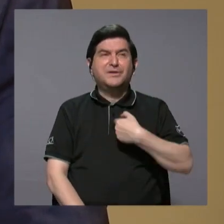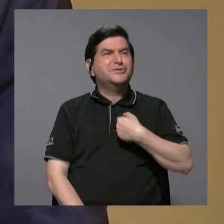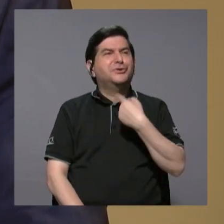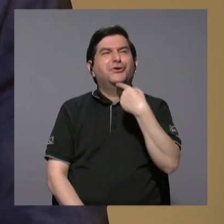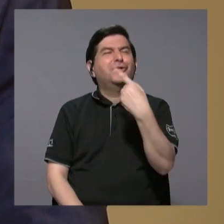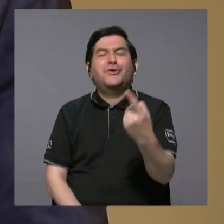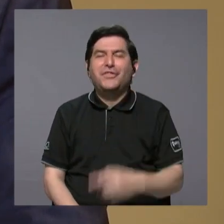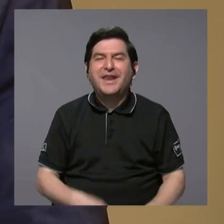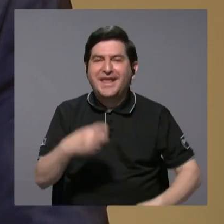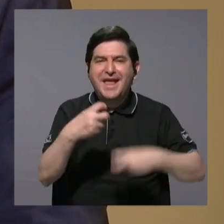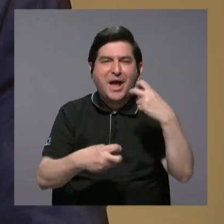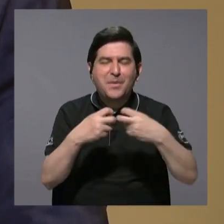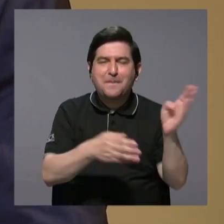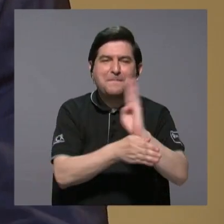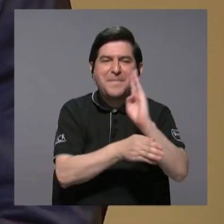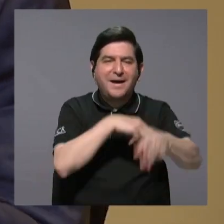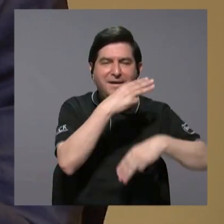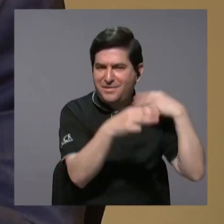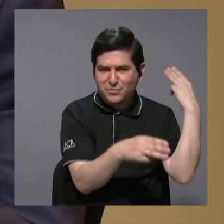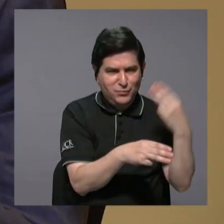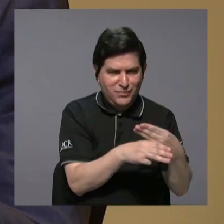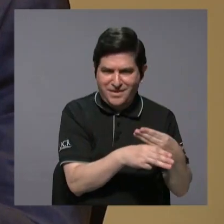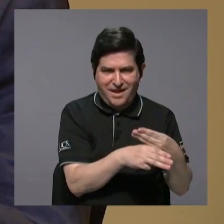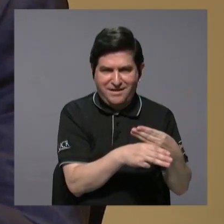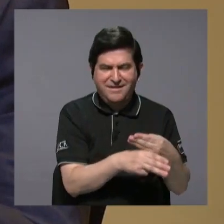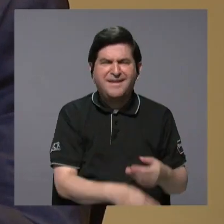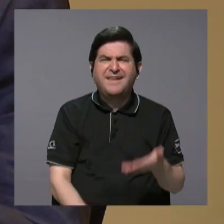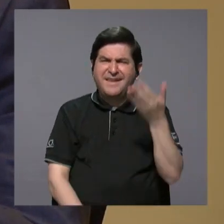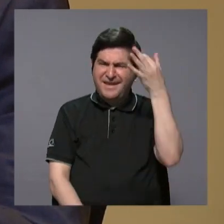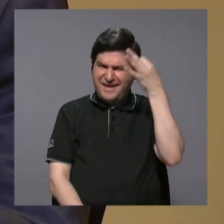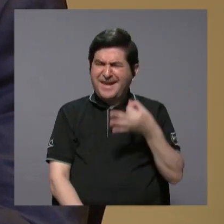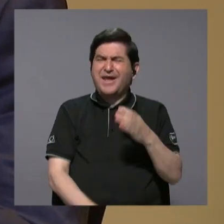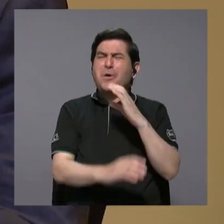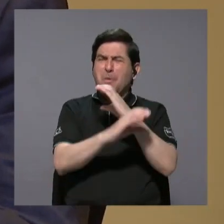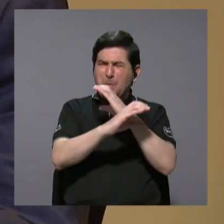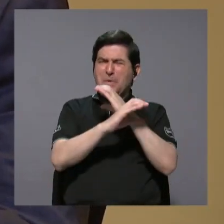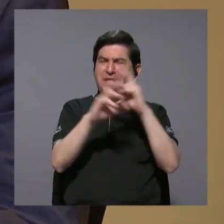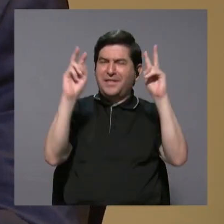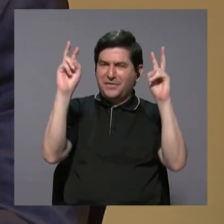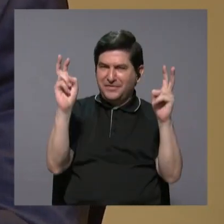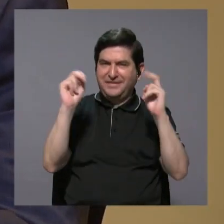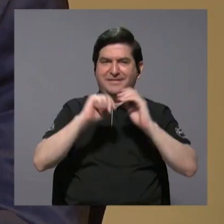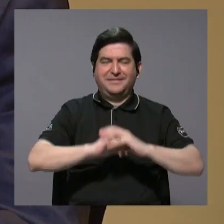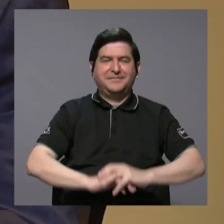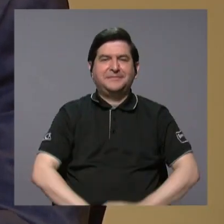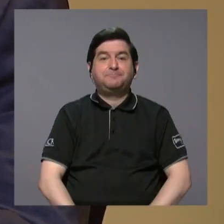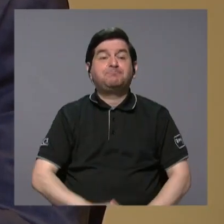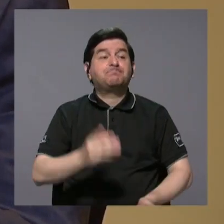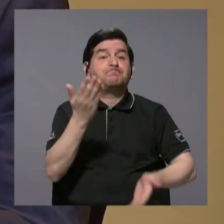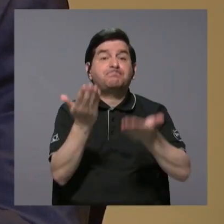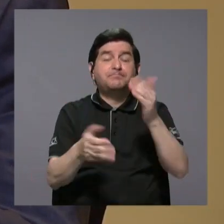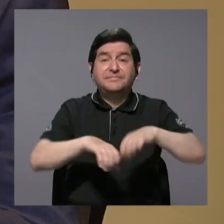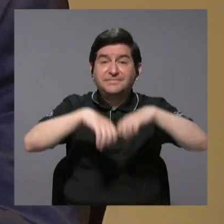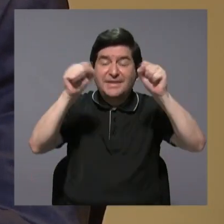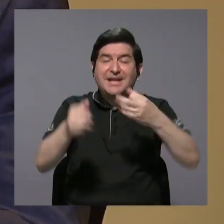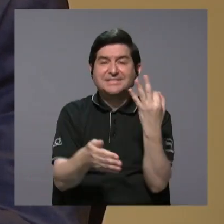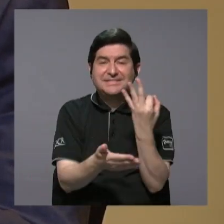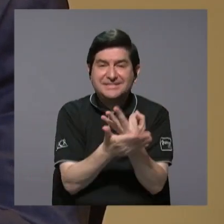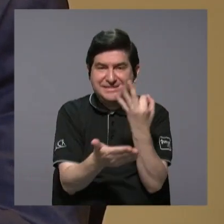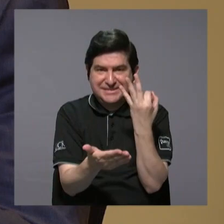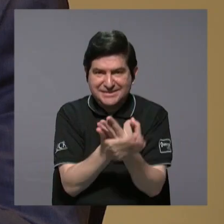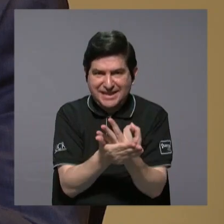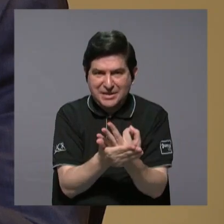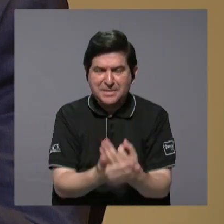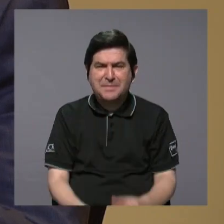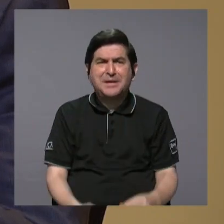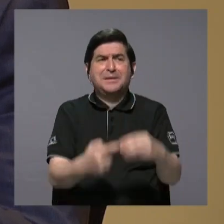diría que es un problema la banca a nivel mundial, y más bien aquí creo que hay que tener cuidado con un tema. Probablemente los sistemas financieros hoy